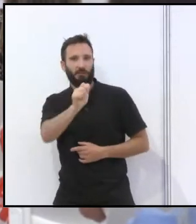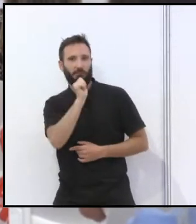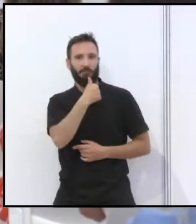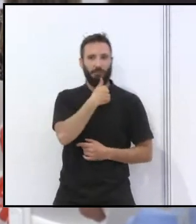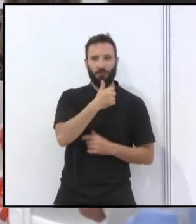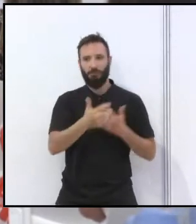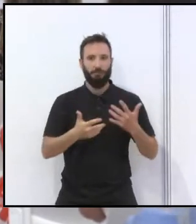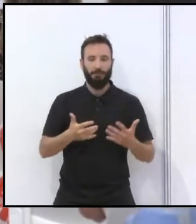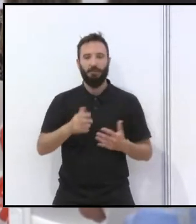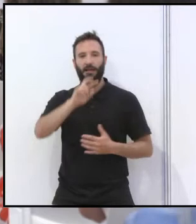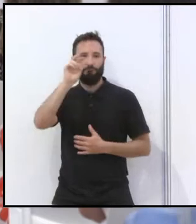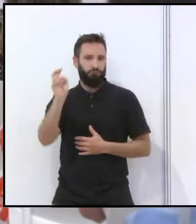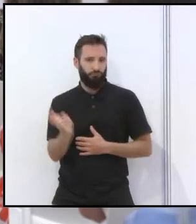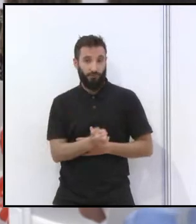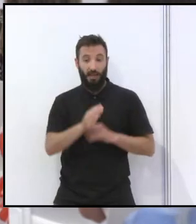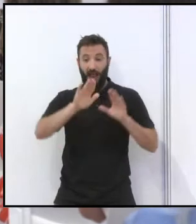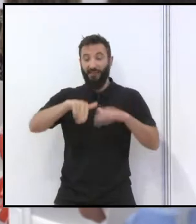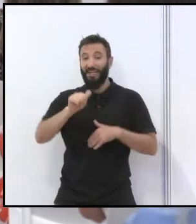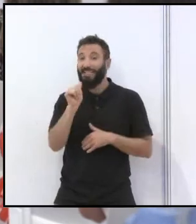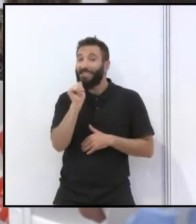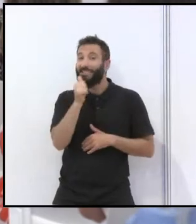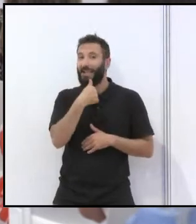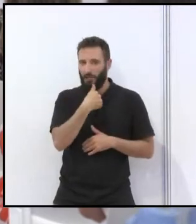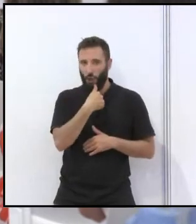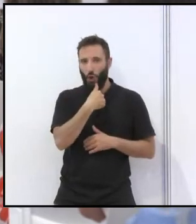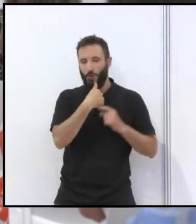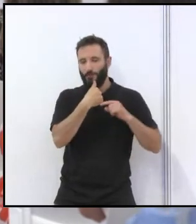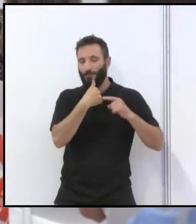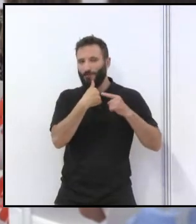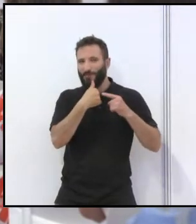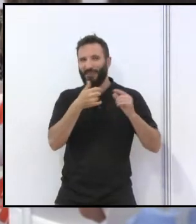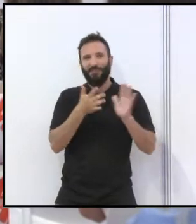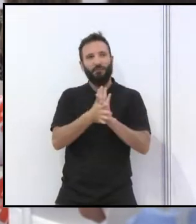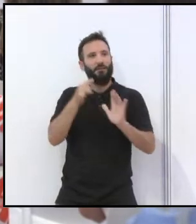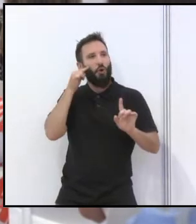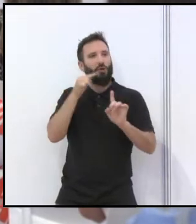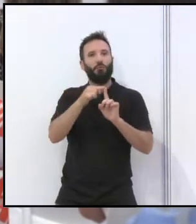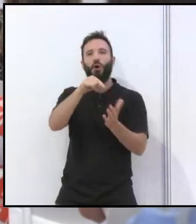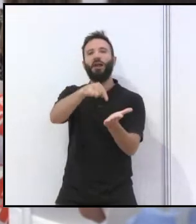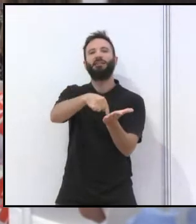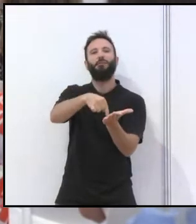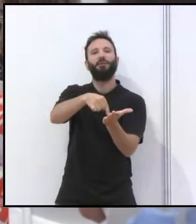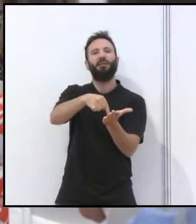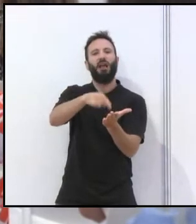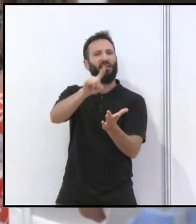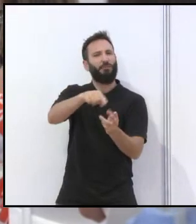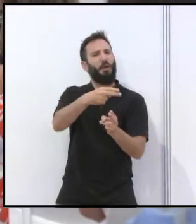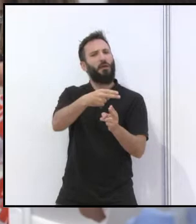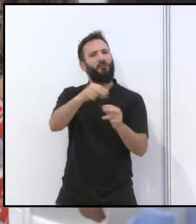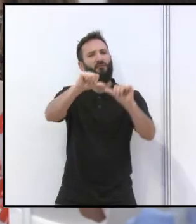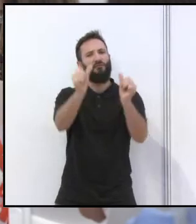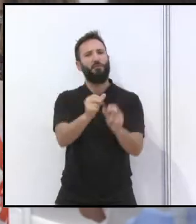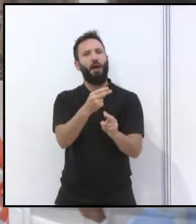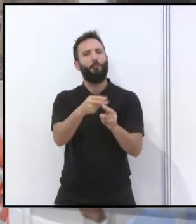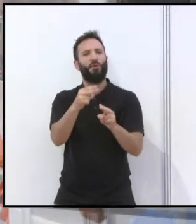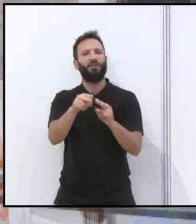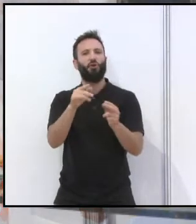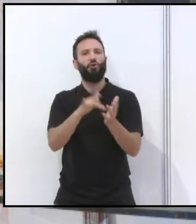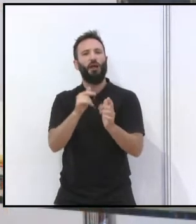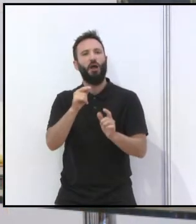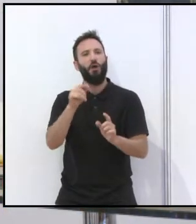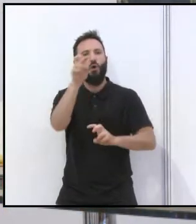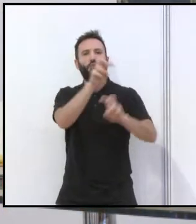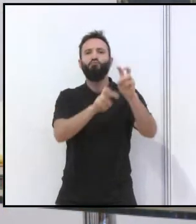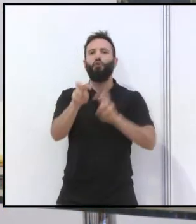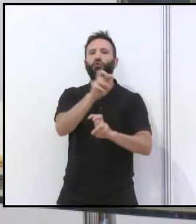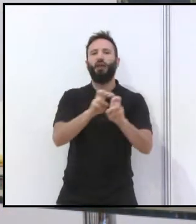Entonces, el secreto que de alguna manera es reivindicar también políticamente el misterio, no